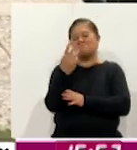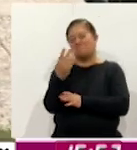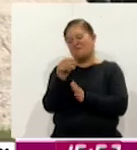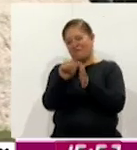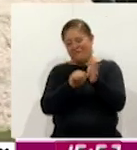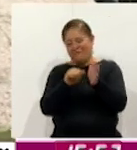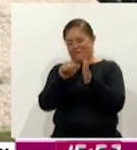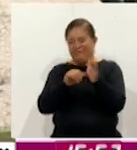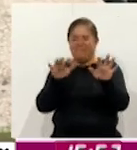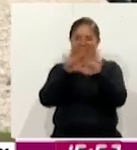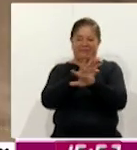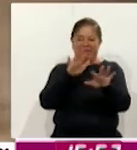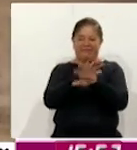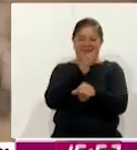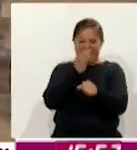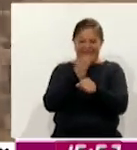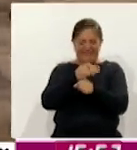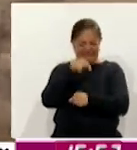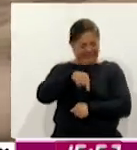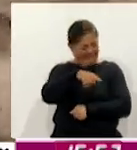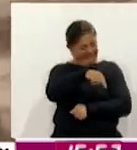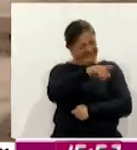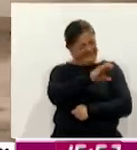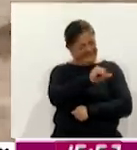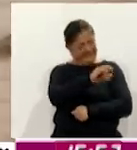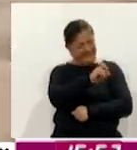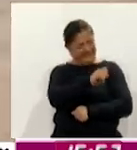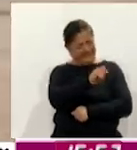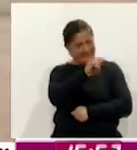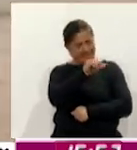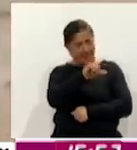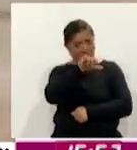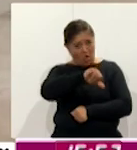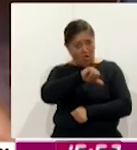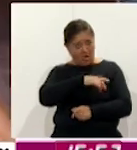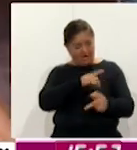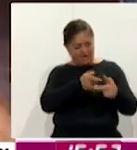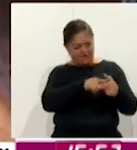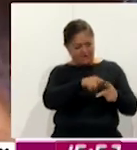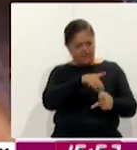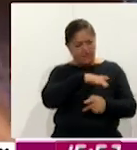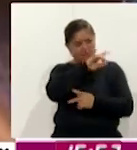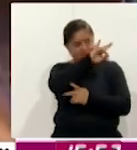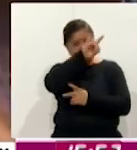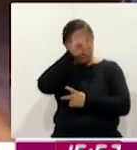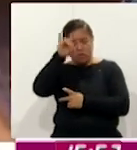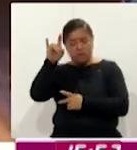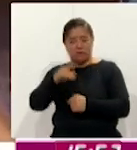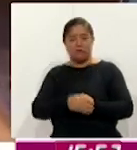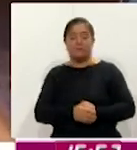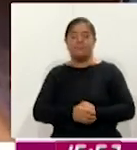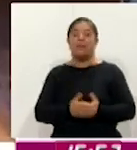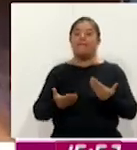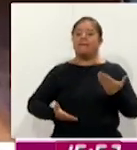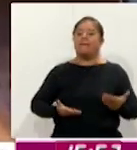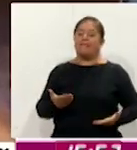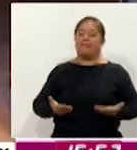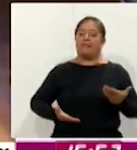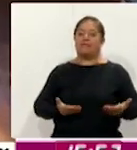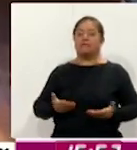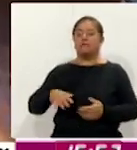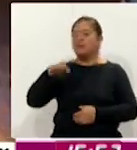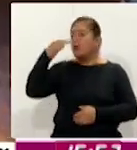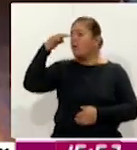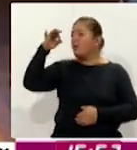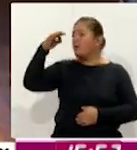Actualmente tenemos aquí en Cacaxtla, se está inaugurando el día de hoy, la exposición entre danzas y